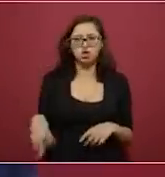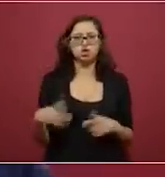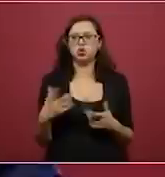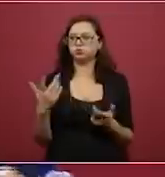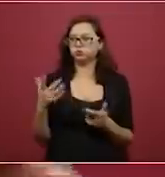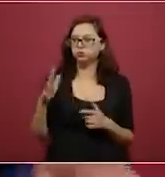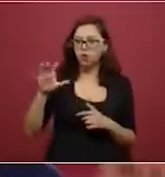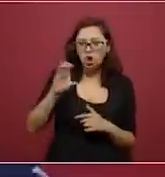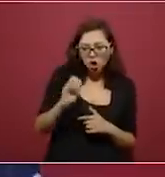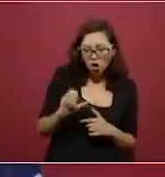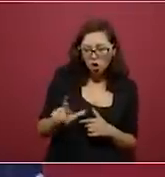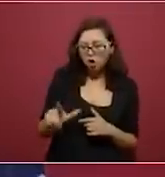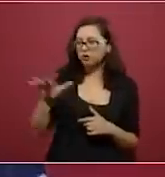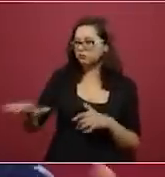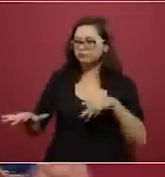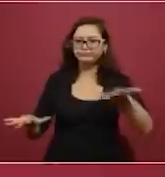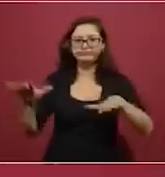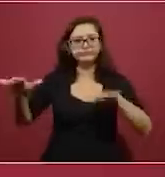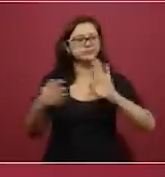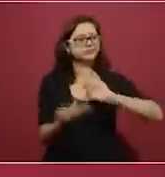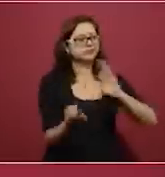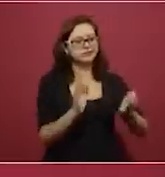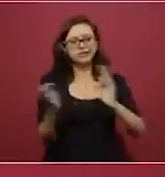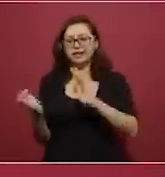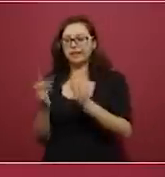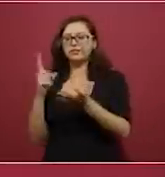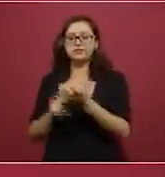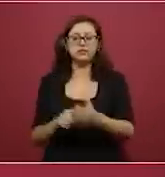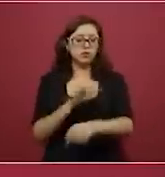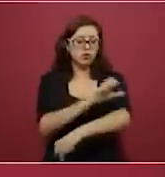cada coordinación va